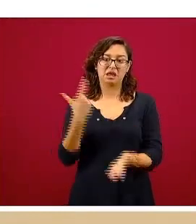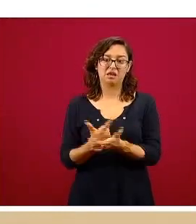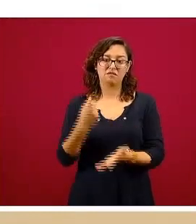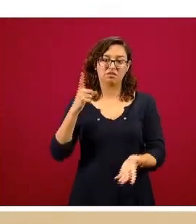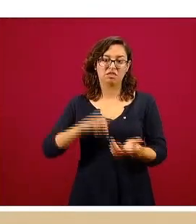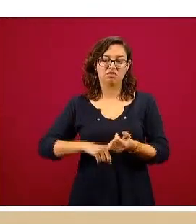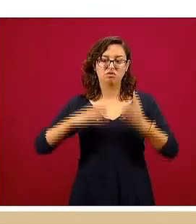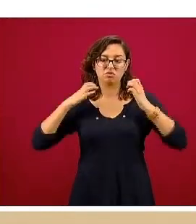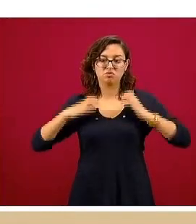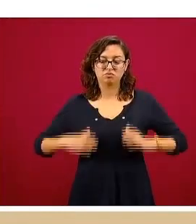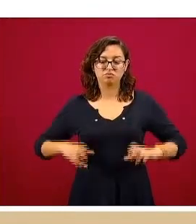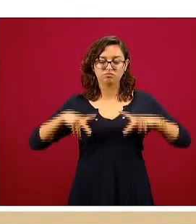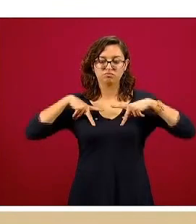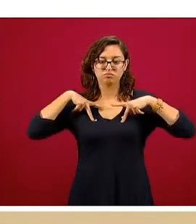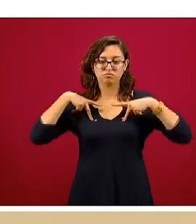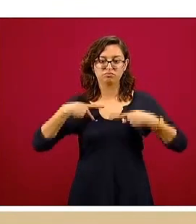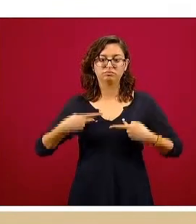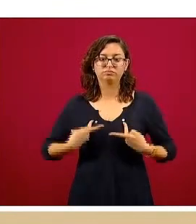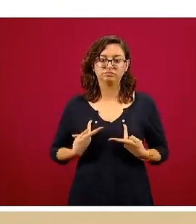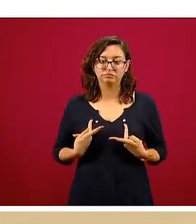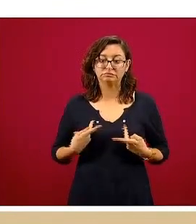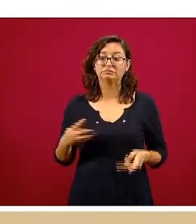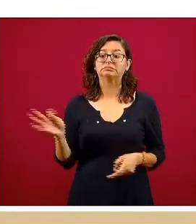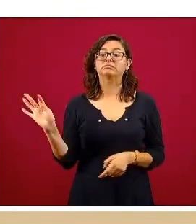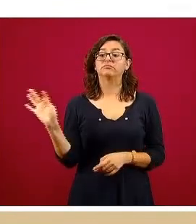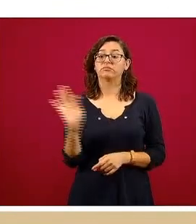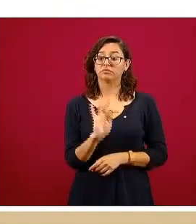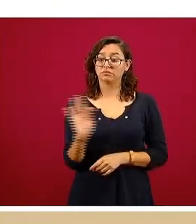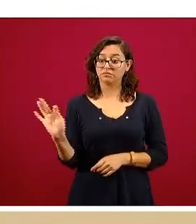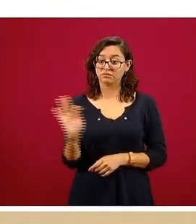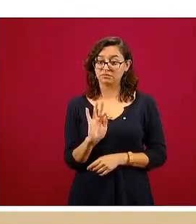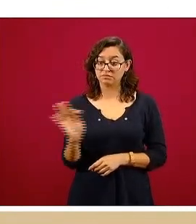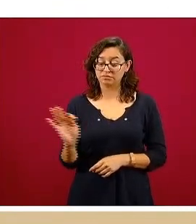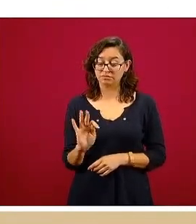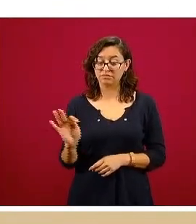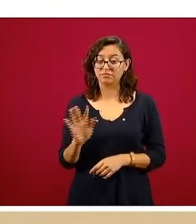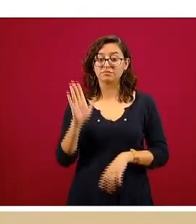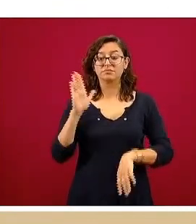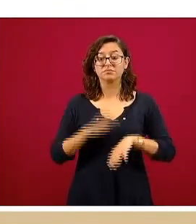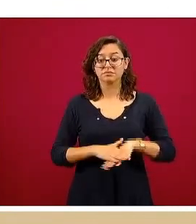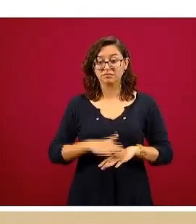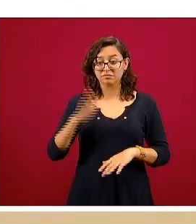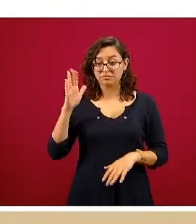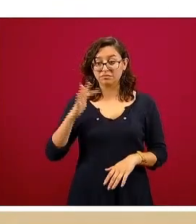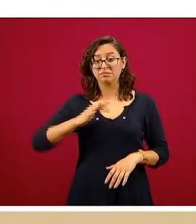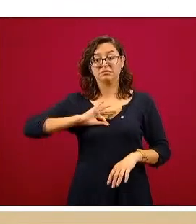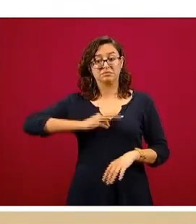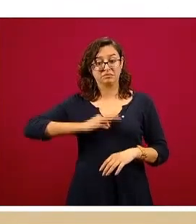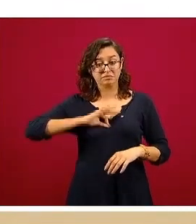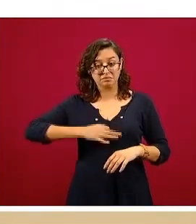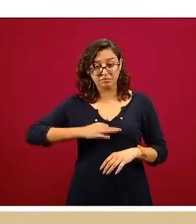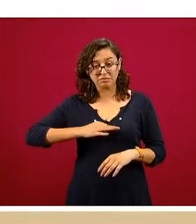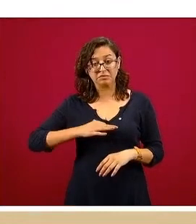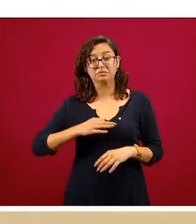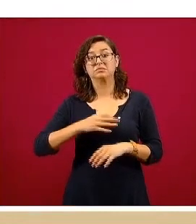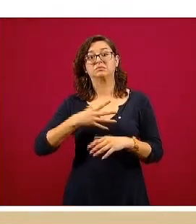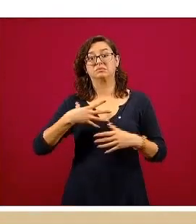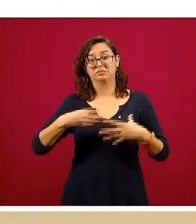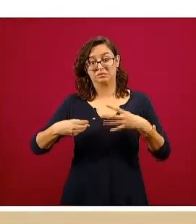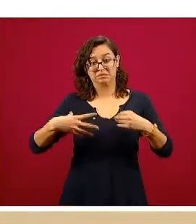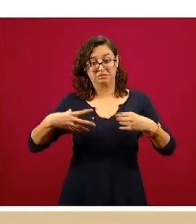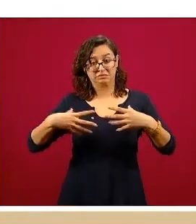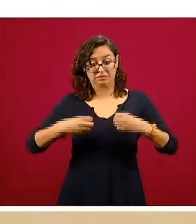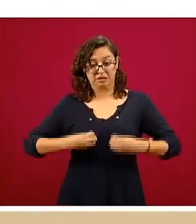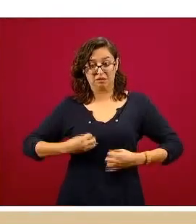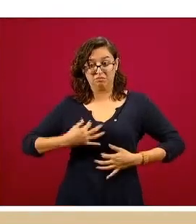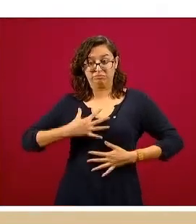inmunosupresión. Puede reactivar infecciones como tuberculosis, puede empeorar el